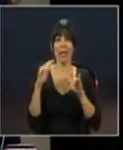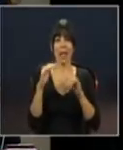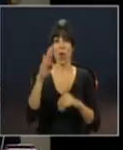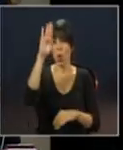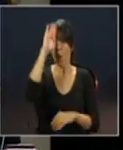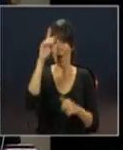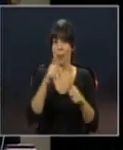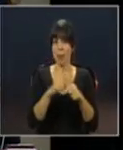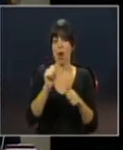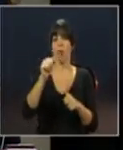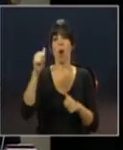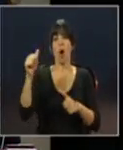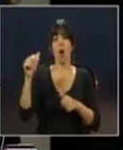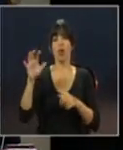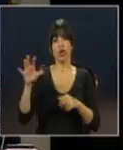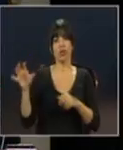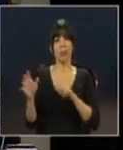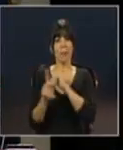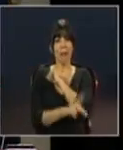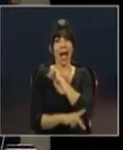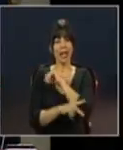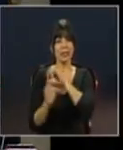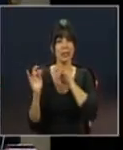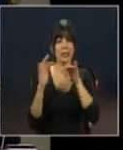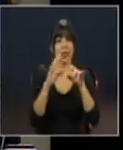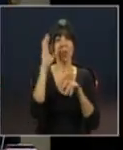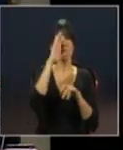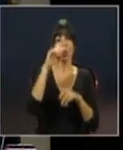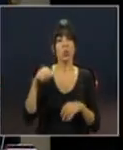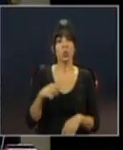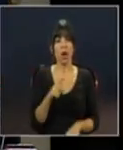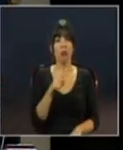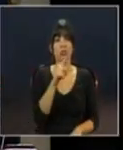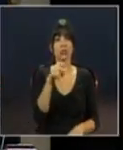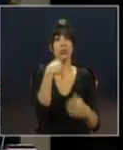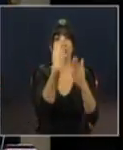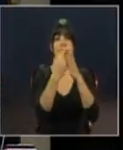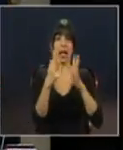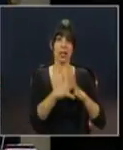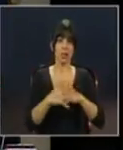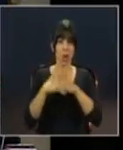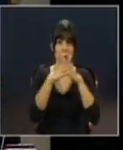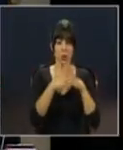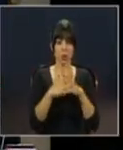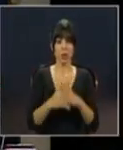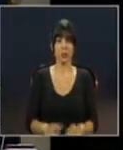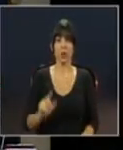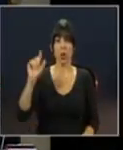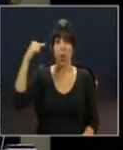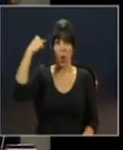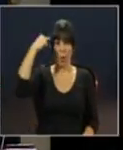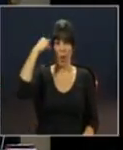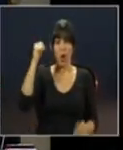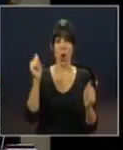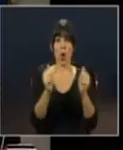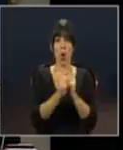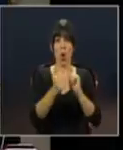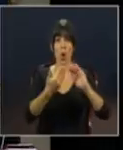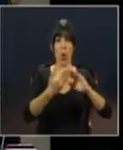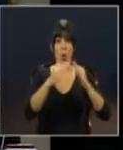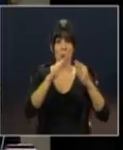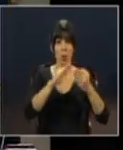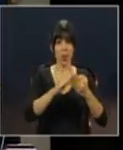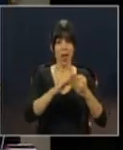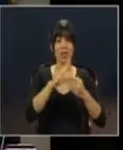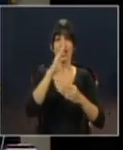otros continentes que buscan paso hacia los Estados Unidos de América. El gobierno, junto con las comunidades